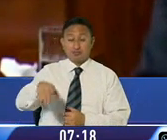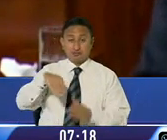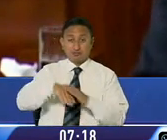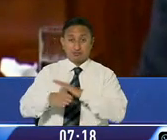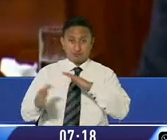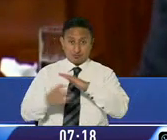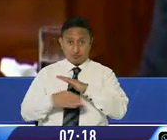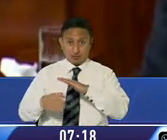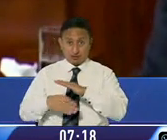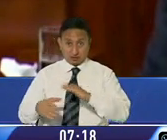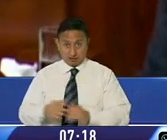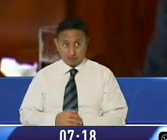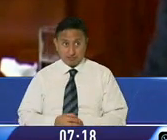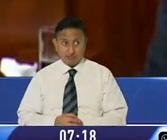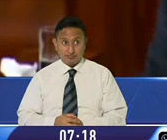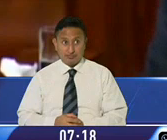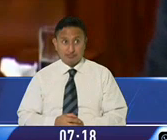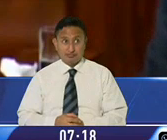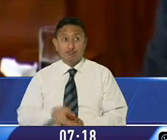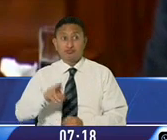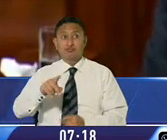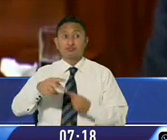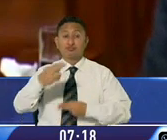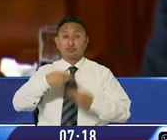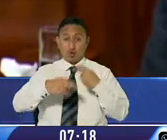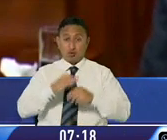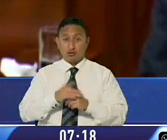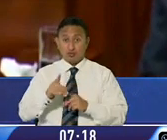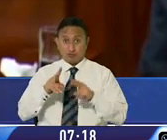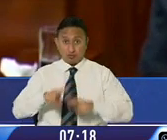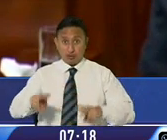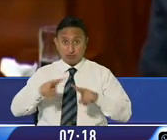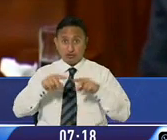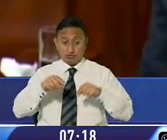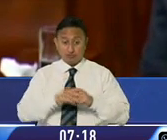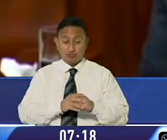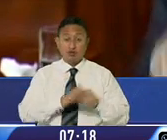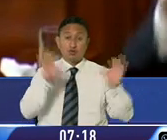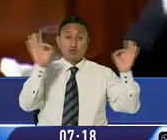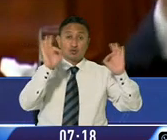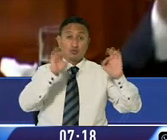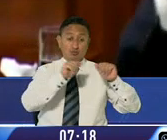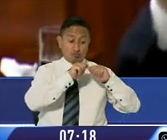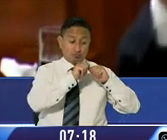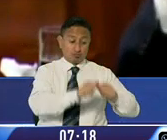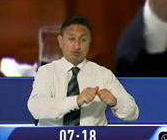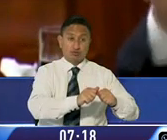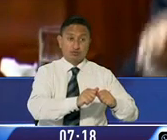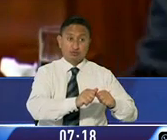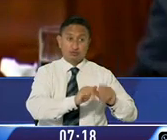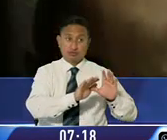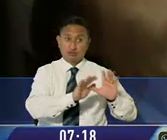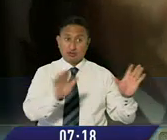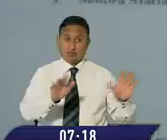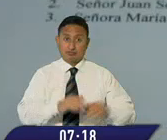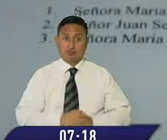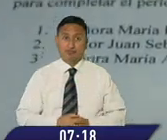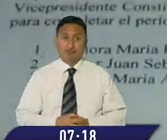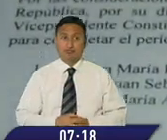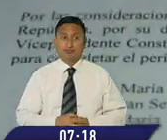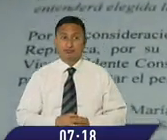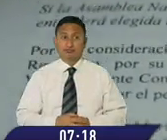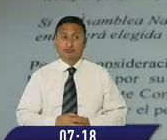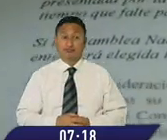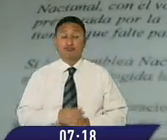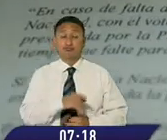algunas casas y en algunos negocios. Las tarifas eléctricas también están congeladas. La resolución